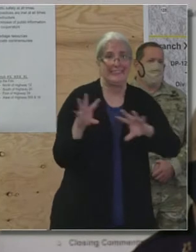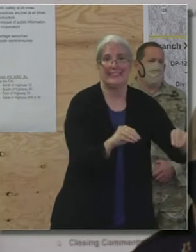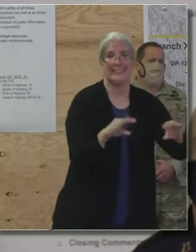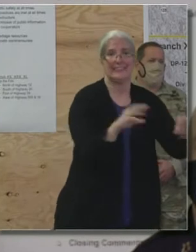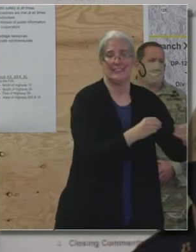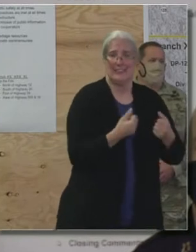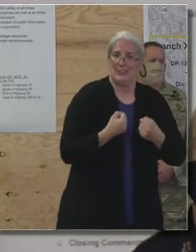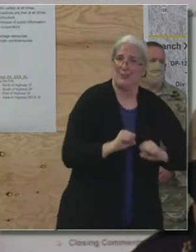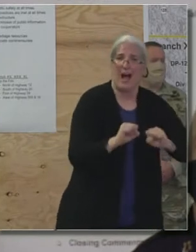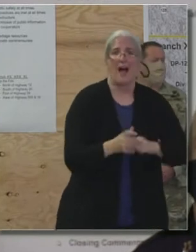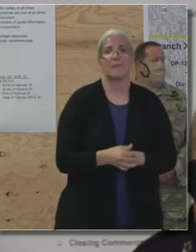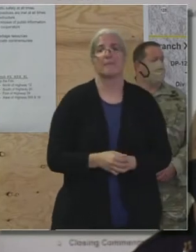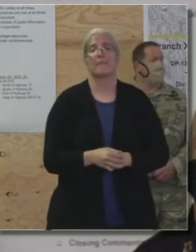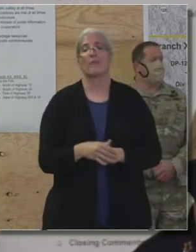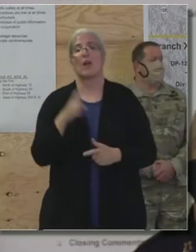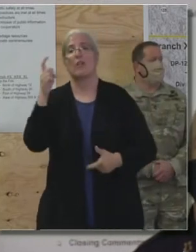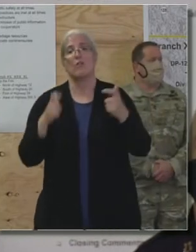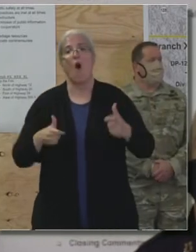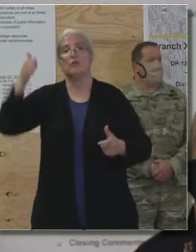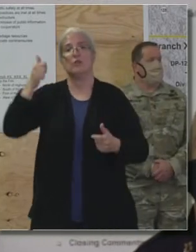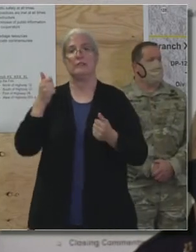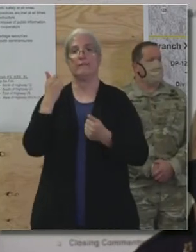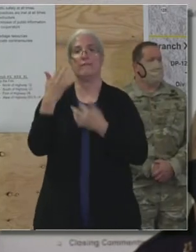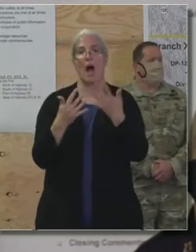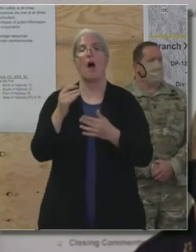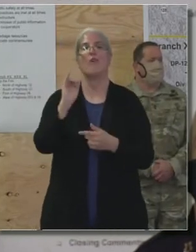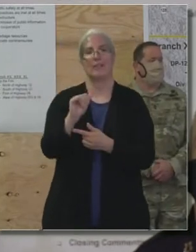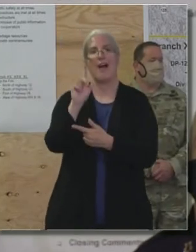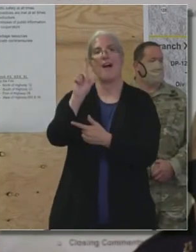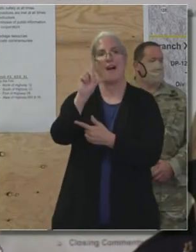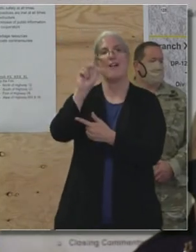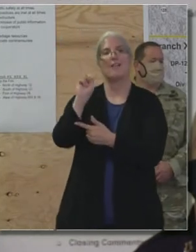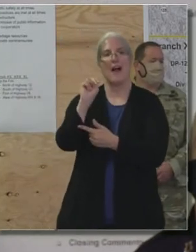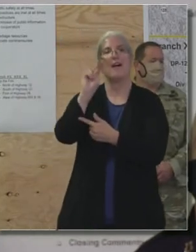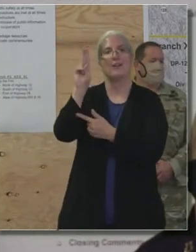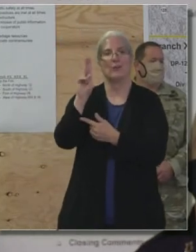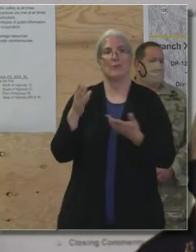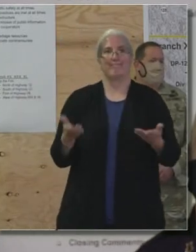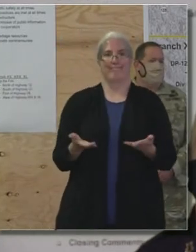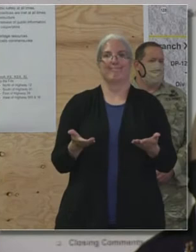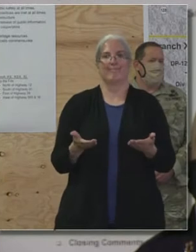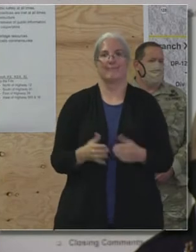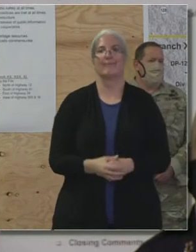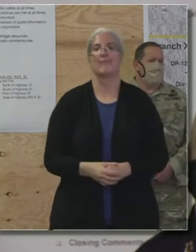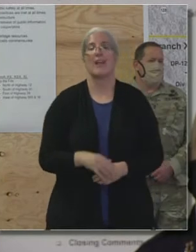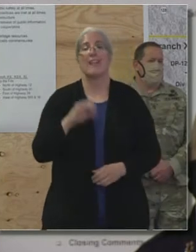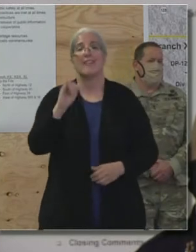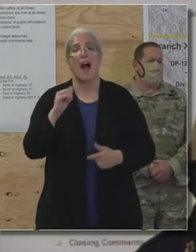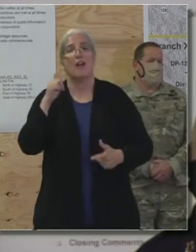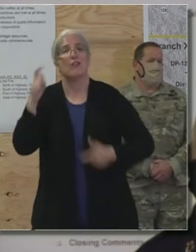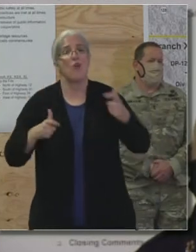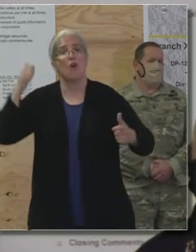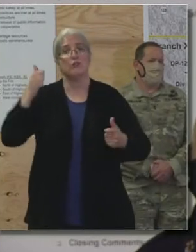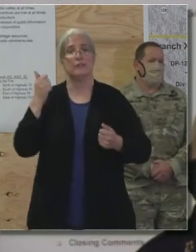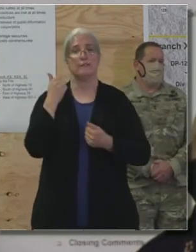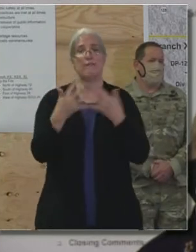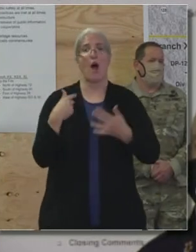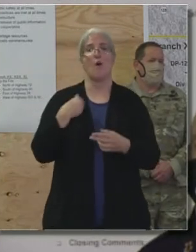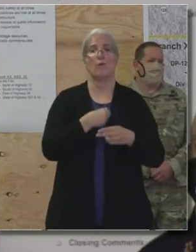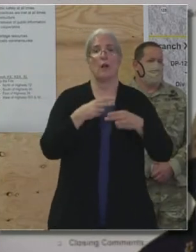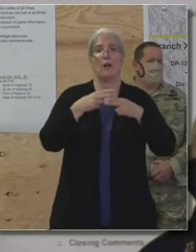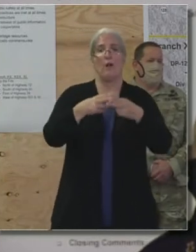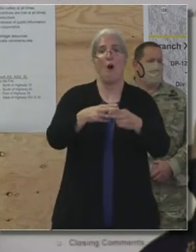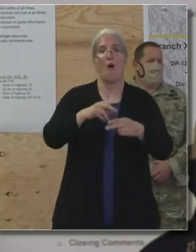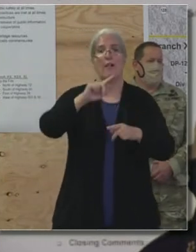incendios más grandes el niño del cual hablamos esta mañana este complejo de incendios el